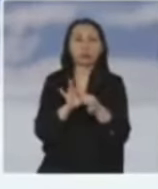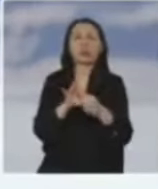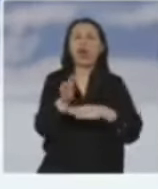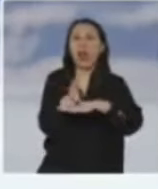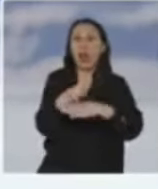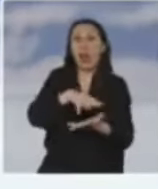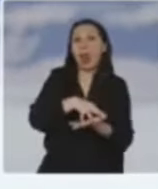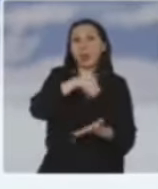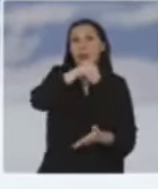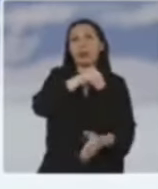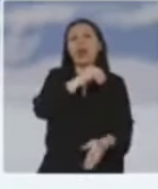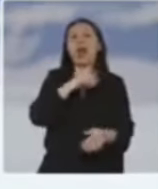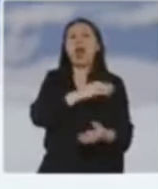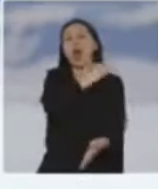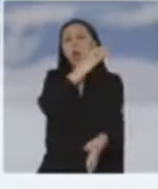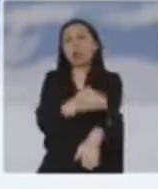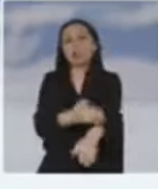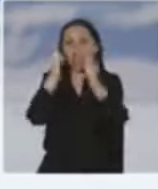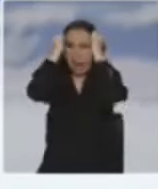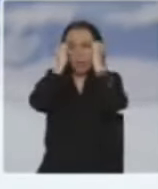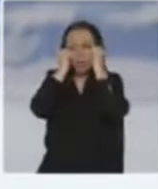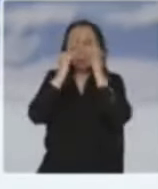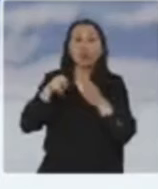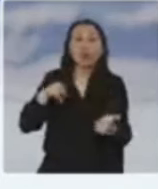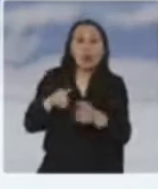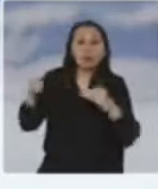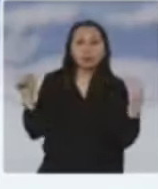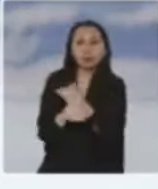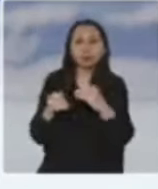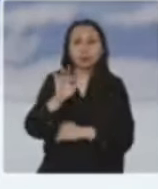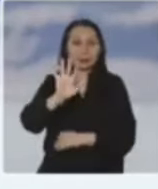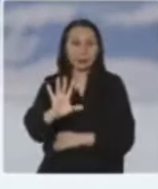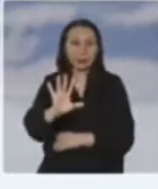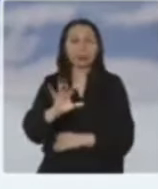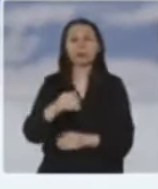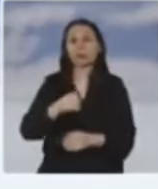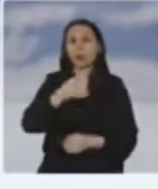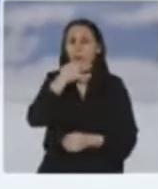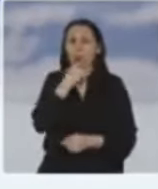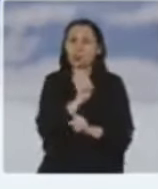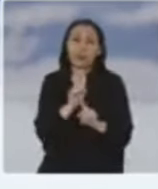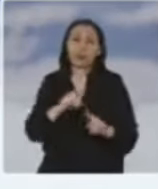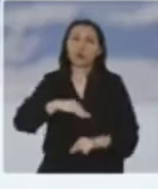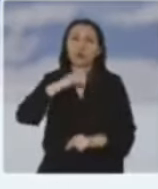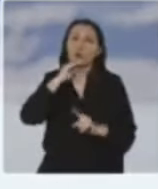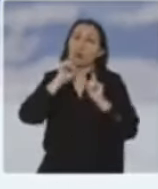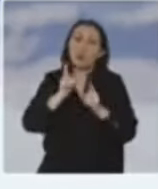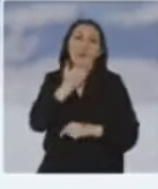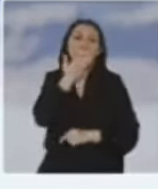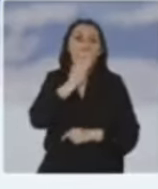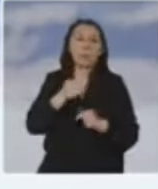arica hasta quellón a través de la ruta 5 ahora esa declaración yo tengo muy claro que no es suficiente tenemos que